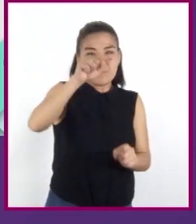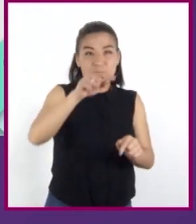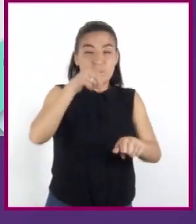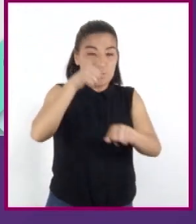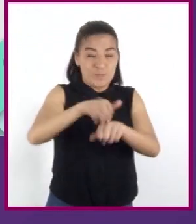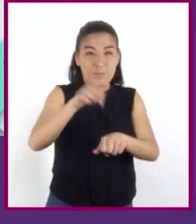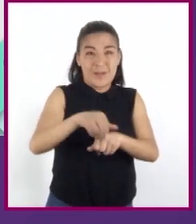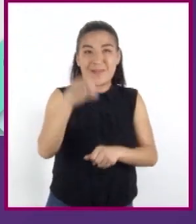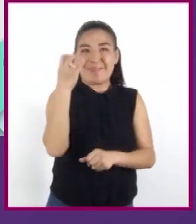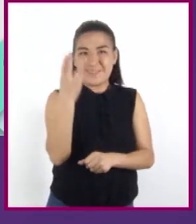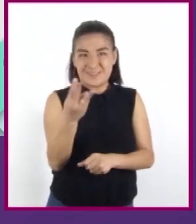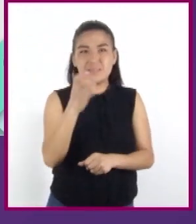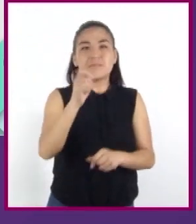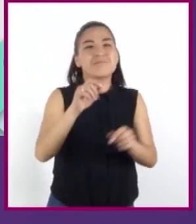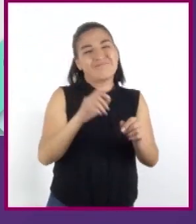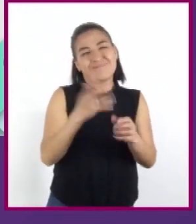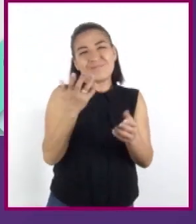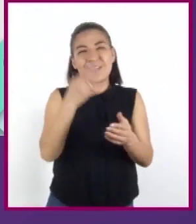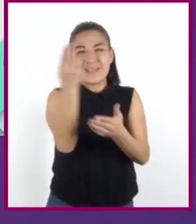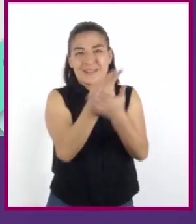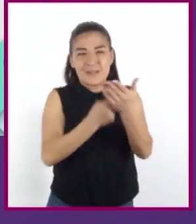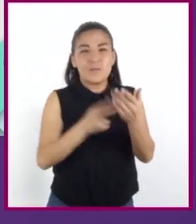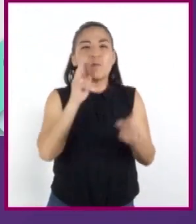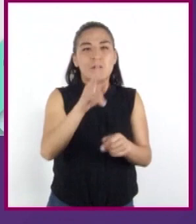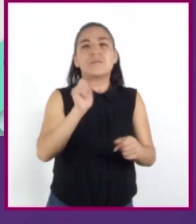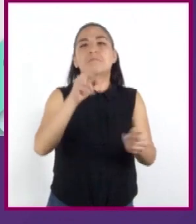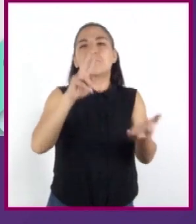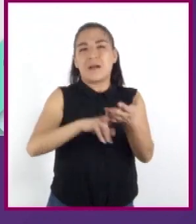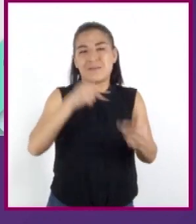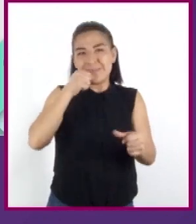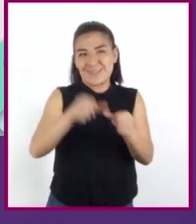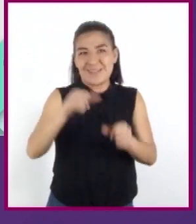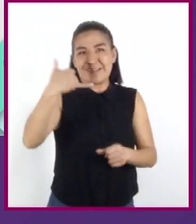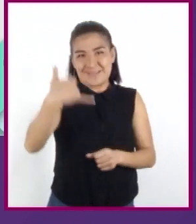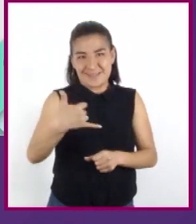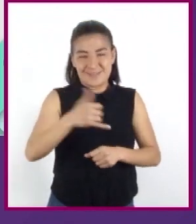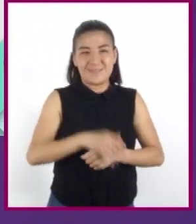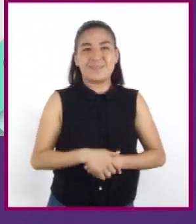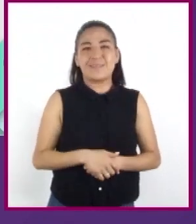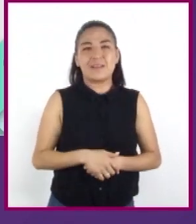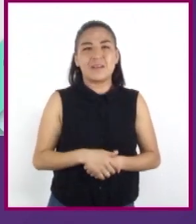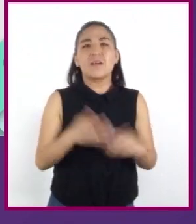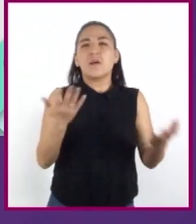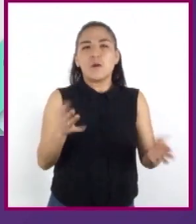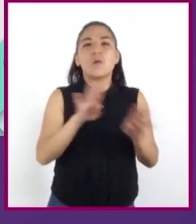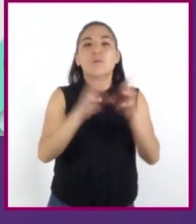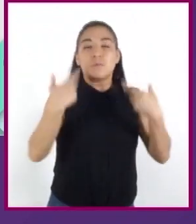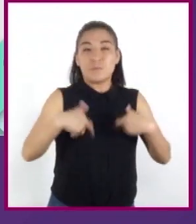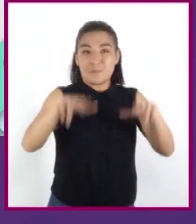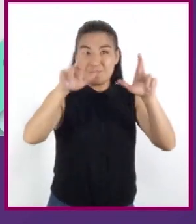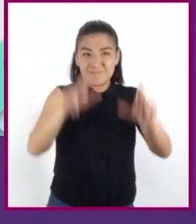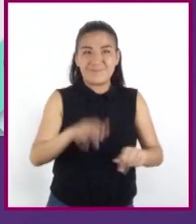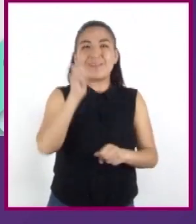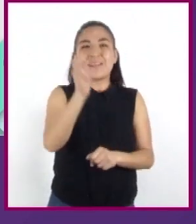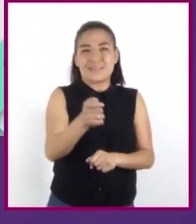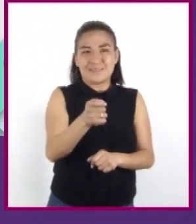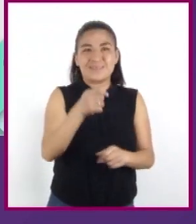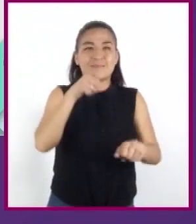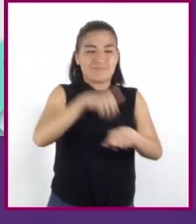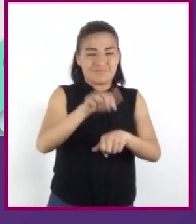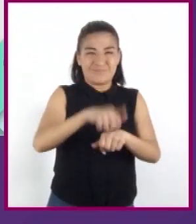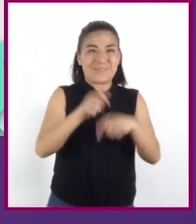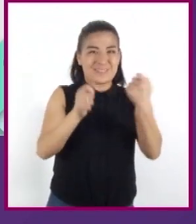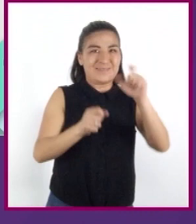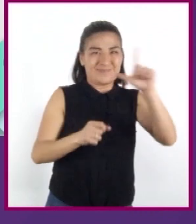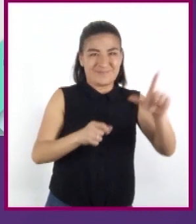3, según nuestro diagrama, tiene un valor de Y. Por lo tanto, la expresión que representa ese lado del